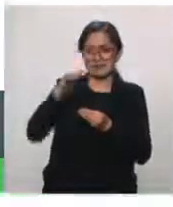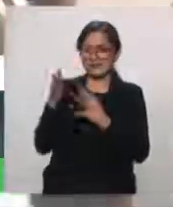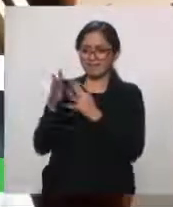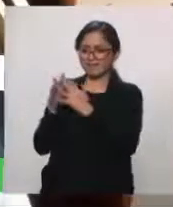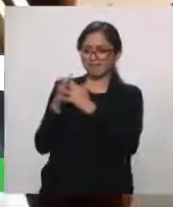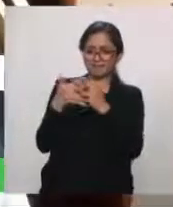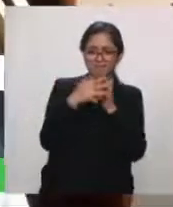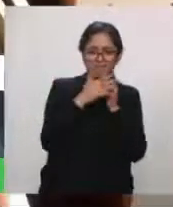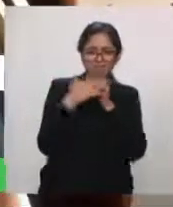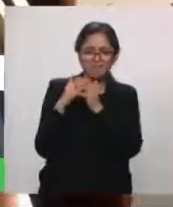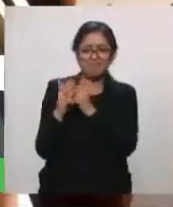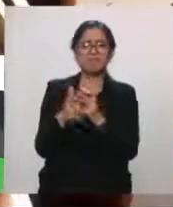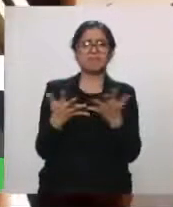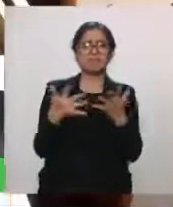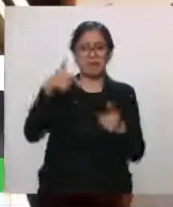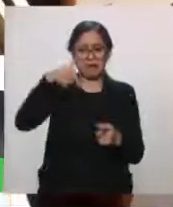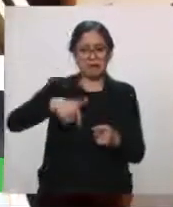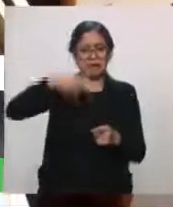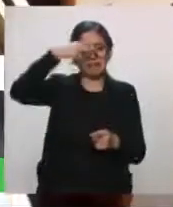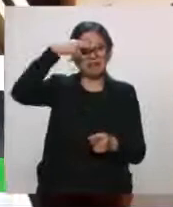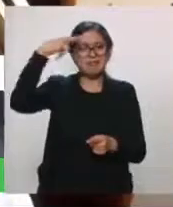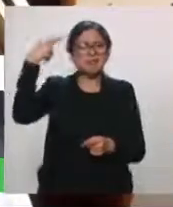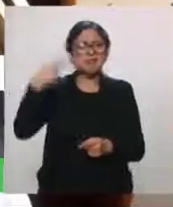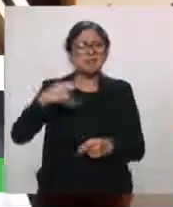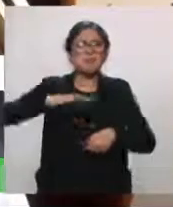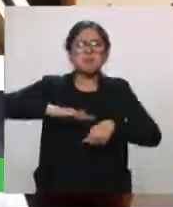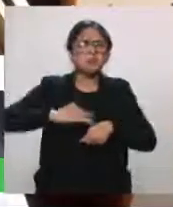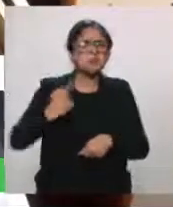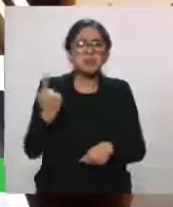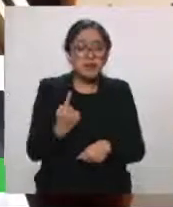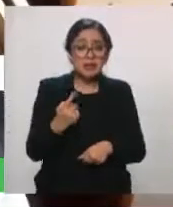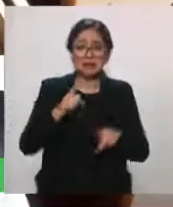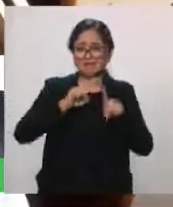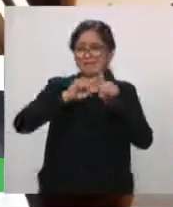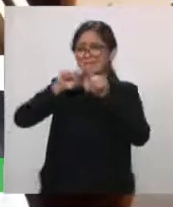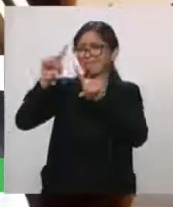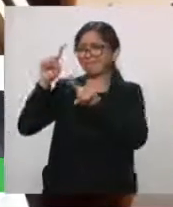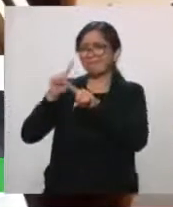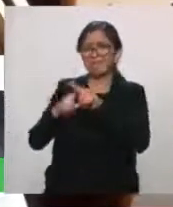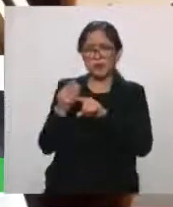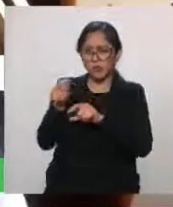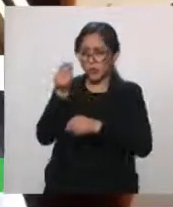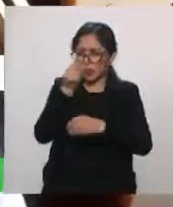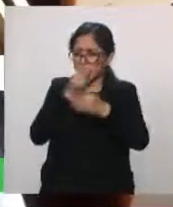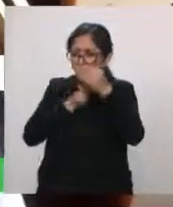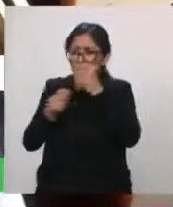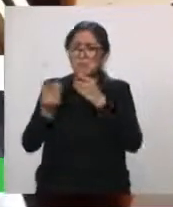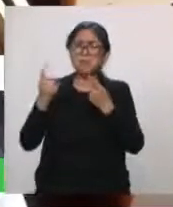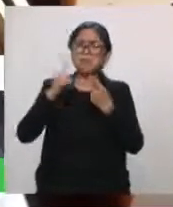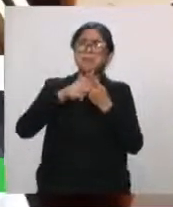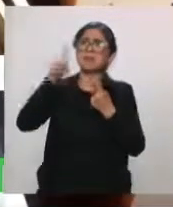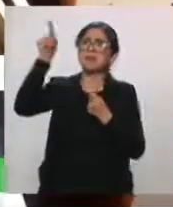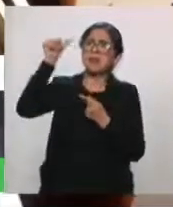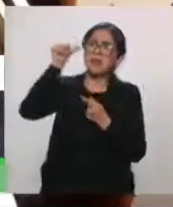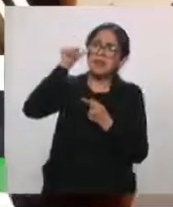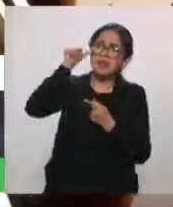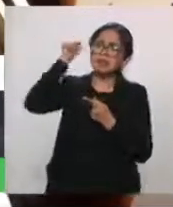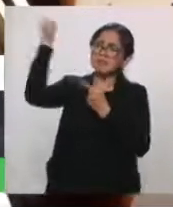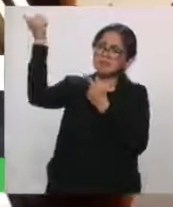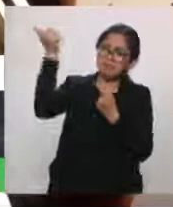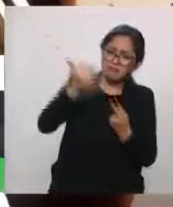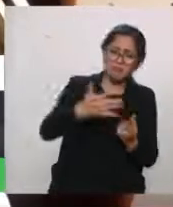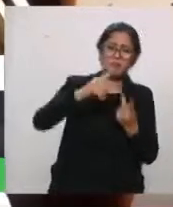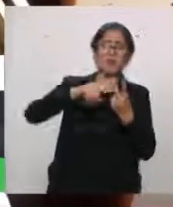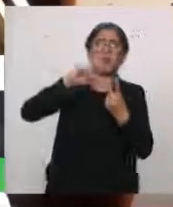país. Mestizaje porque convergen una cantidad de ingredientes que lo mismo vienen del Asia, que de